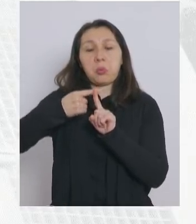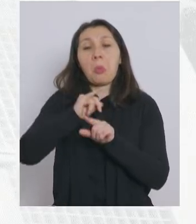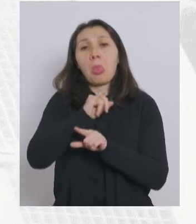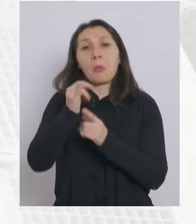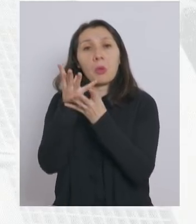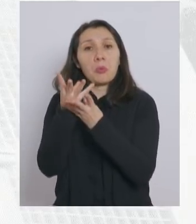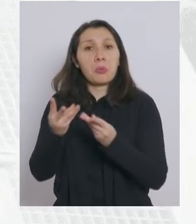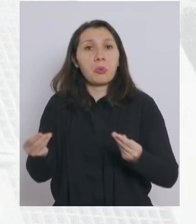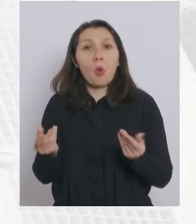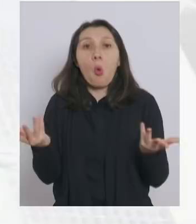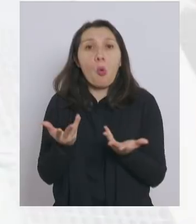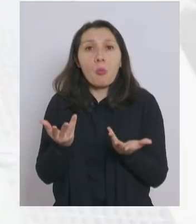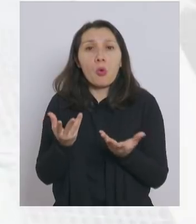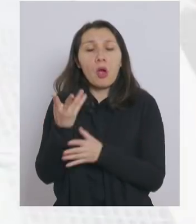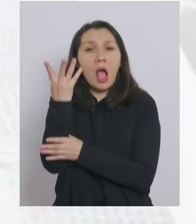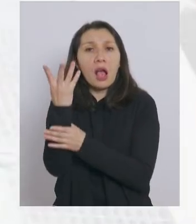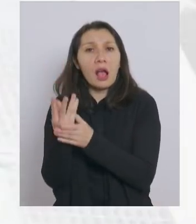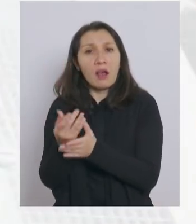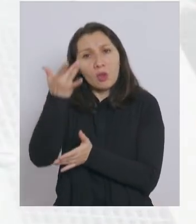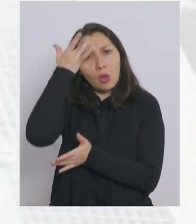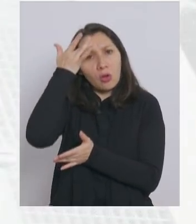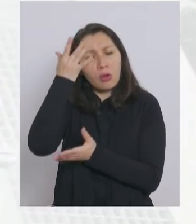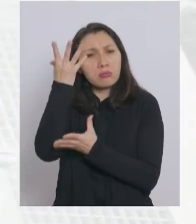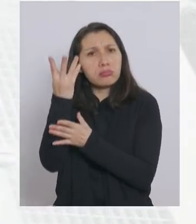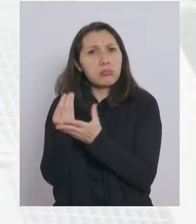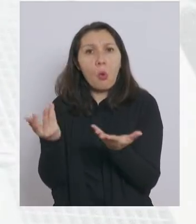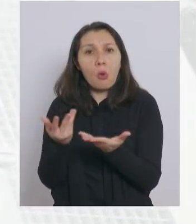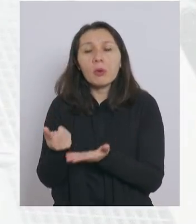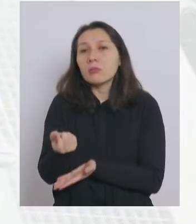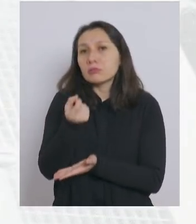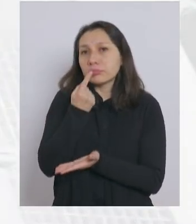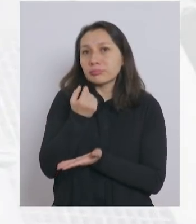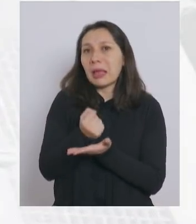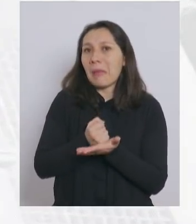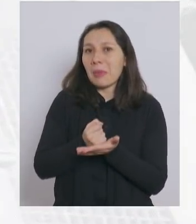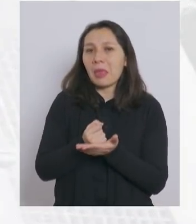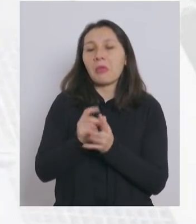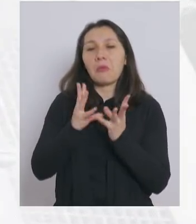resolvió luego de administrar analgésicos.